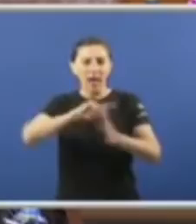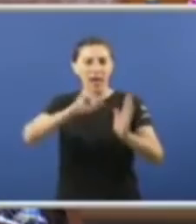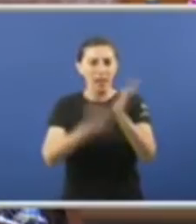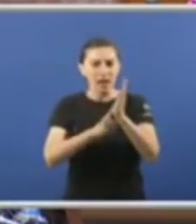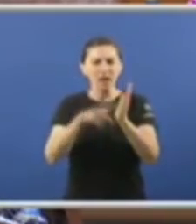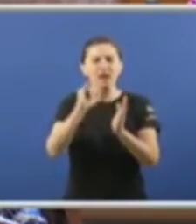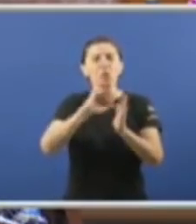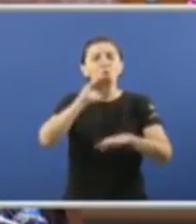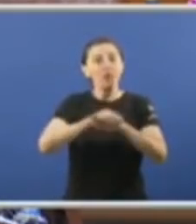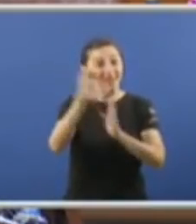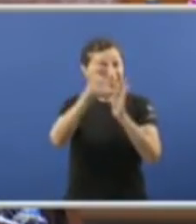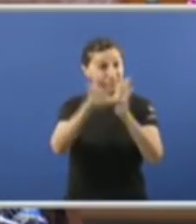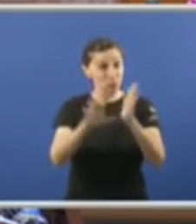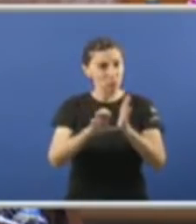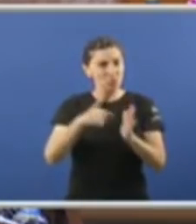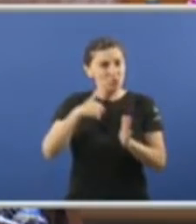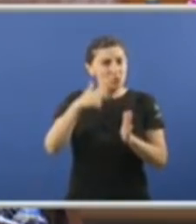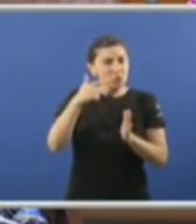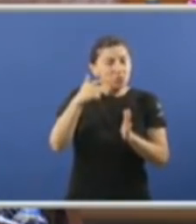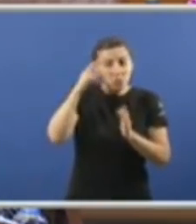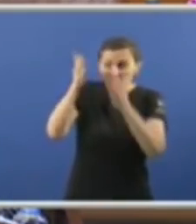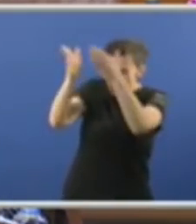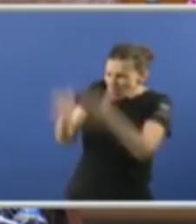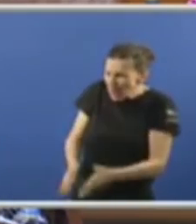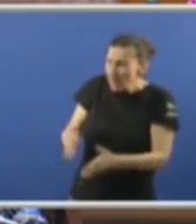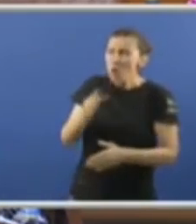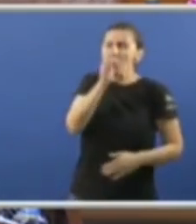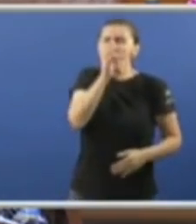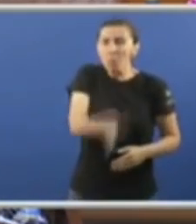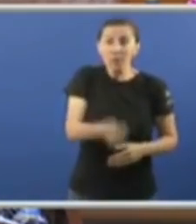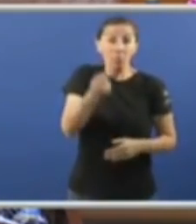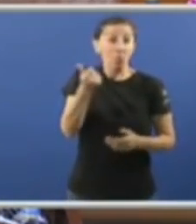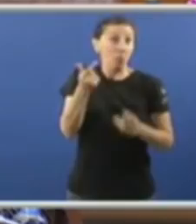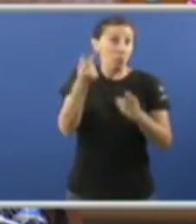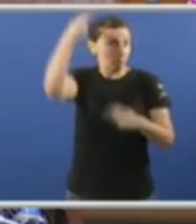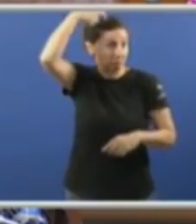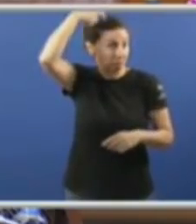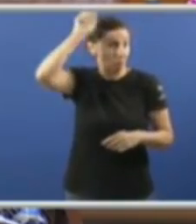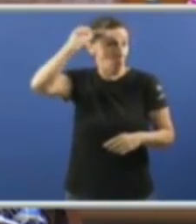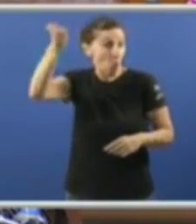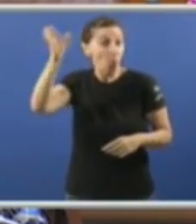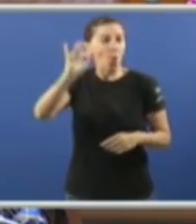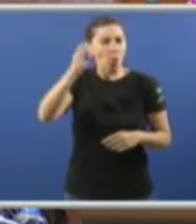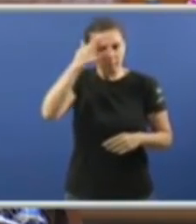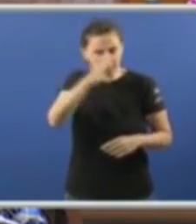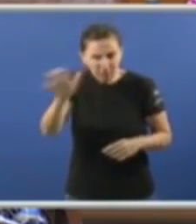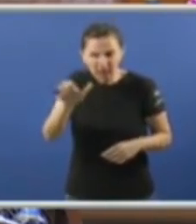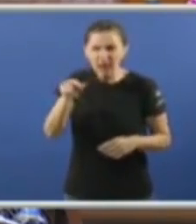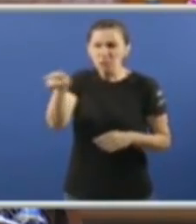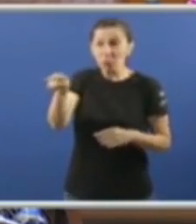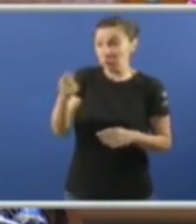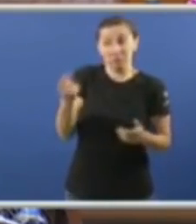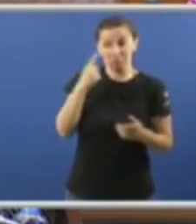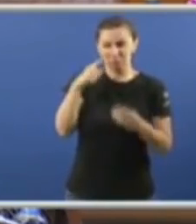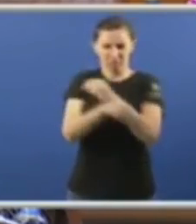estatuto. E eu creo que vostede, non sei se o xura ou non, ou se o promete por convicción, non? Cos pactos con Vox non sei onde queda esa